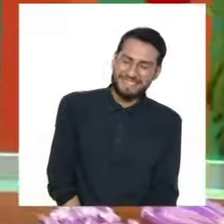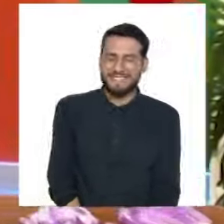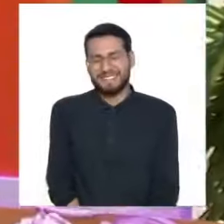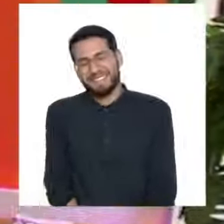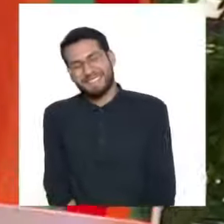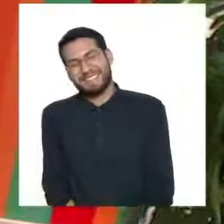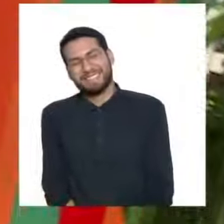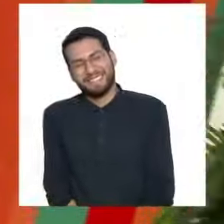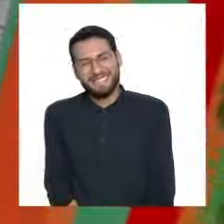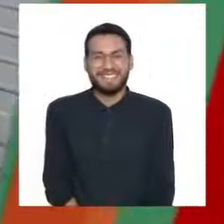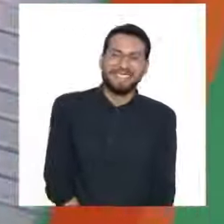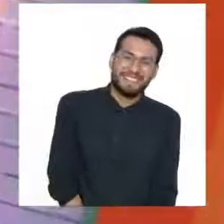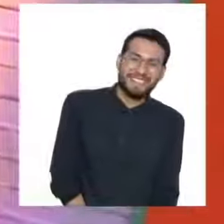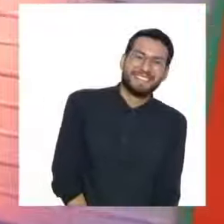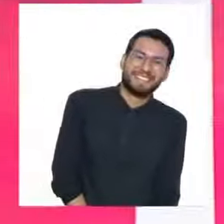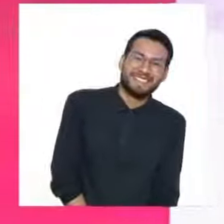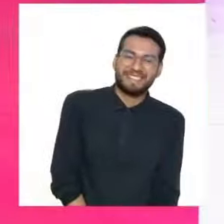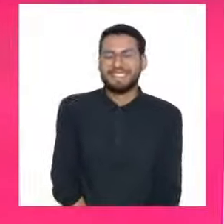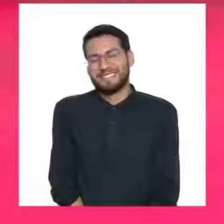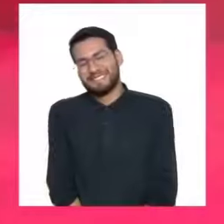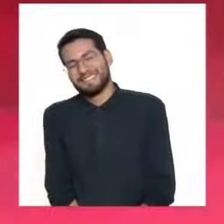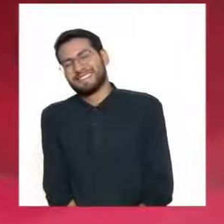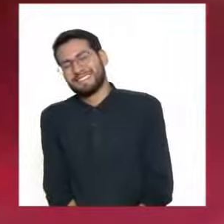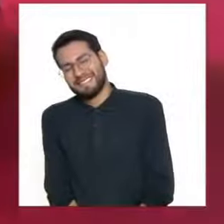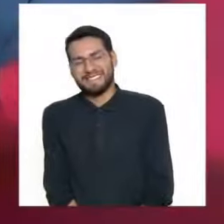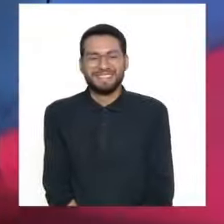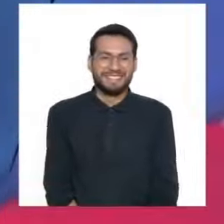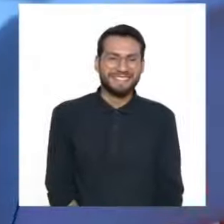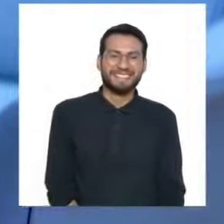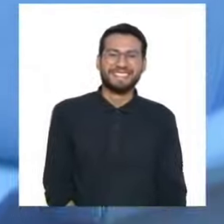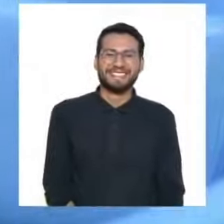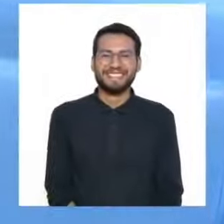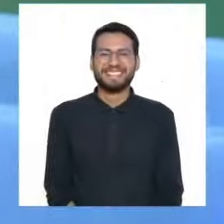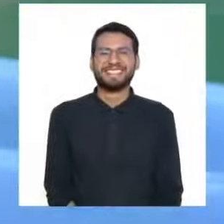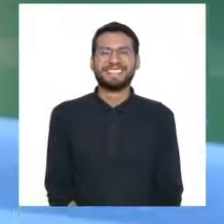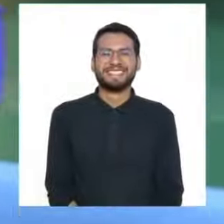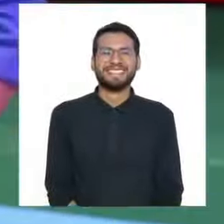muevas H ras